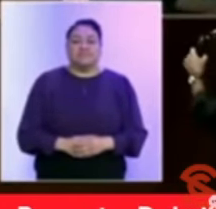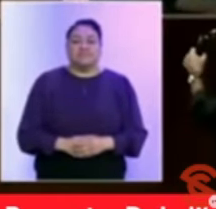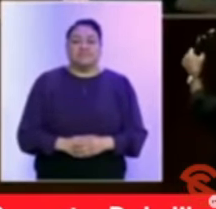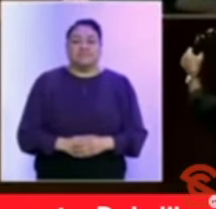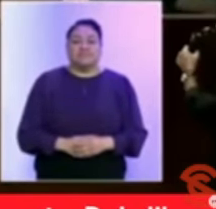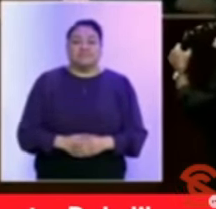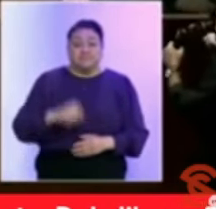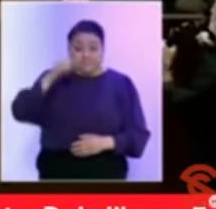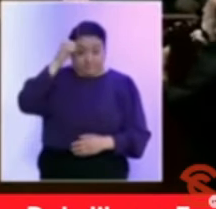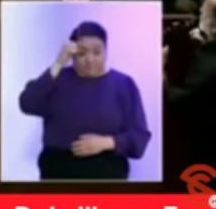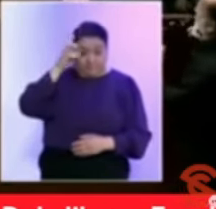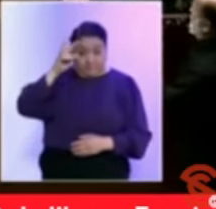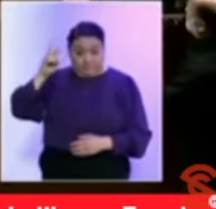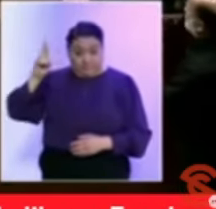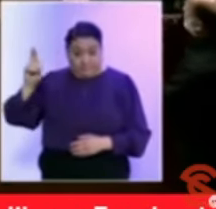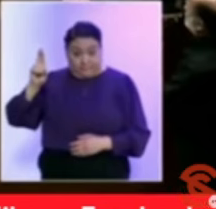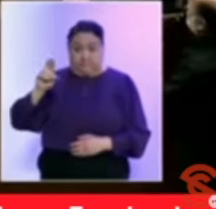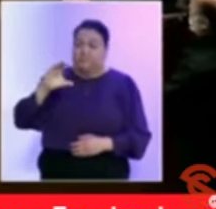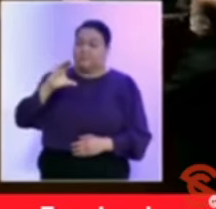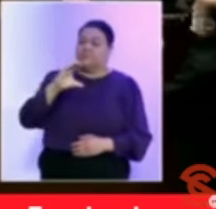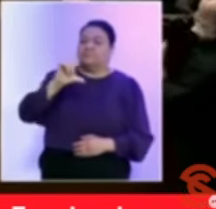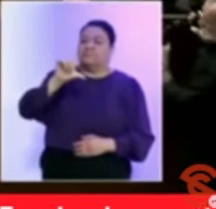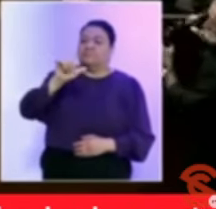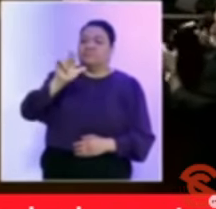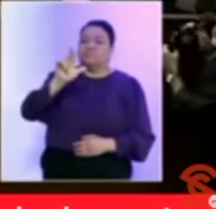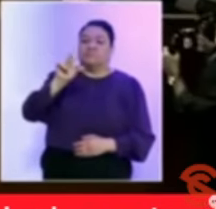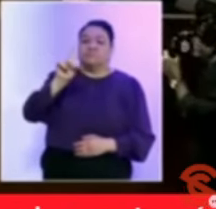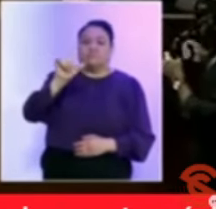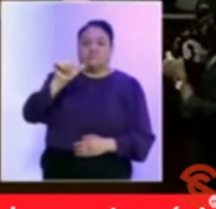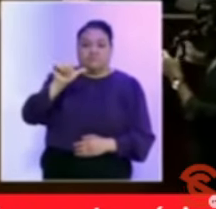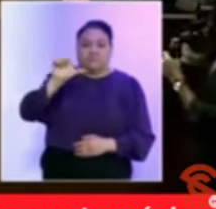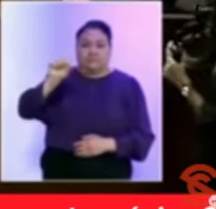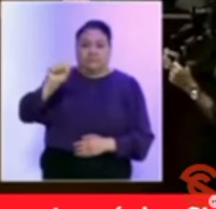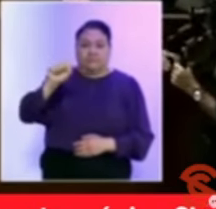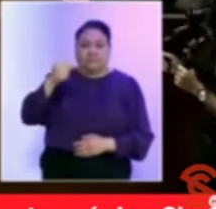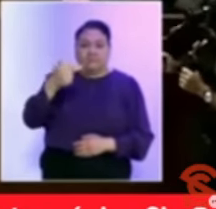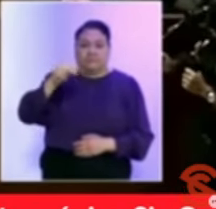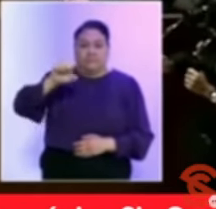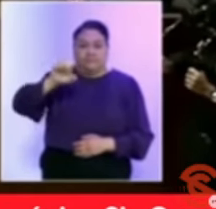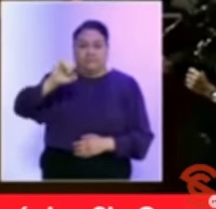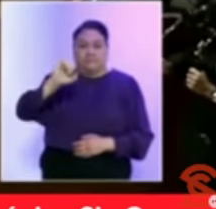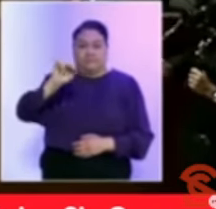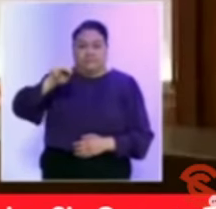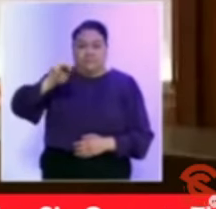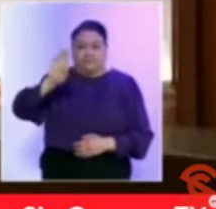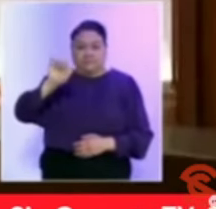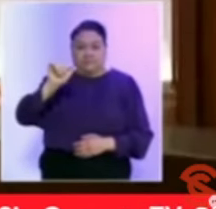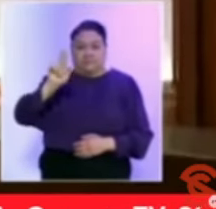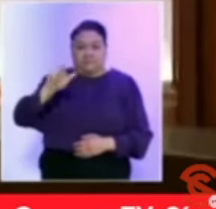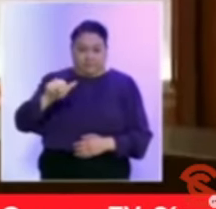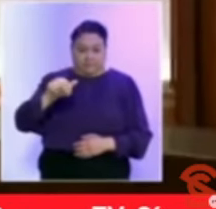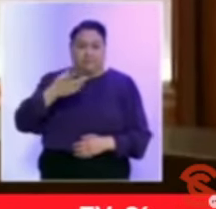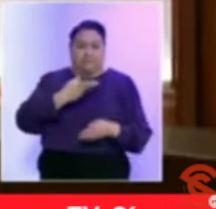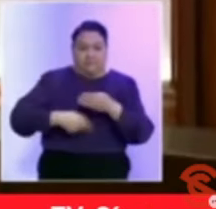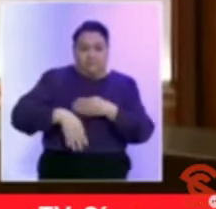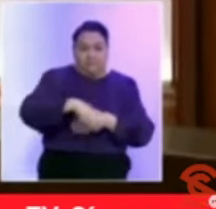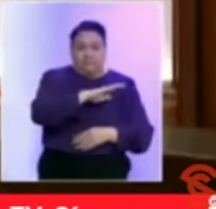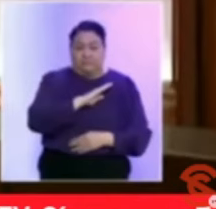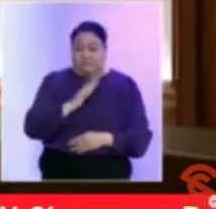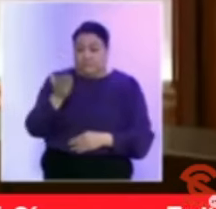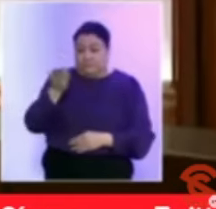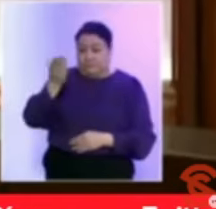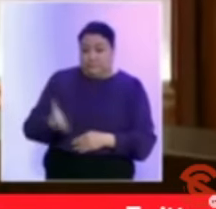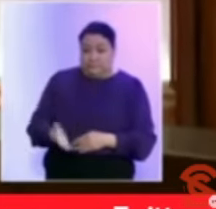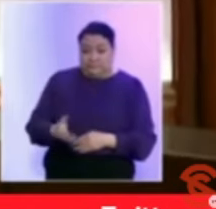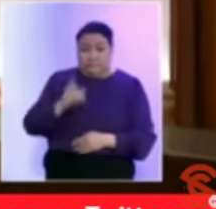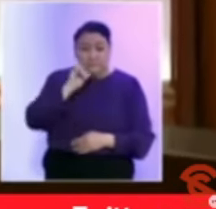doctora Claudia ch pardo presidenta electa de los Estados Unidos